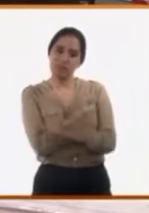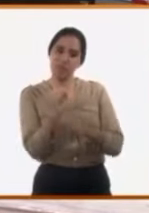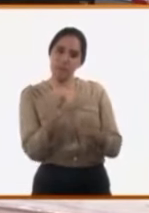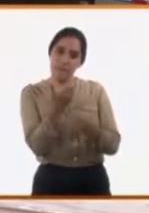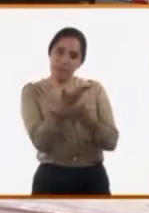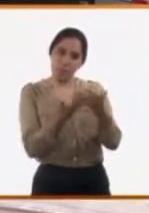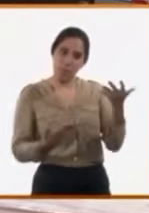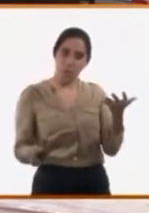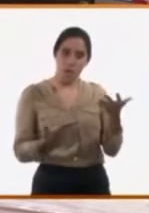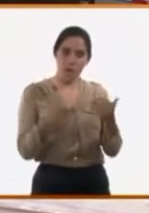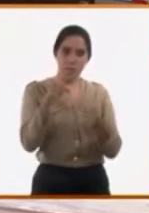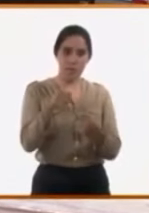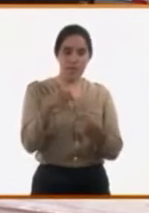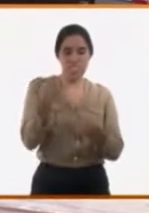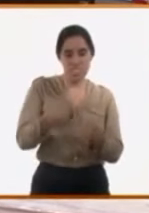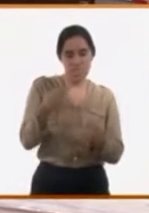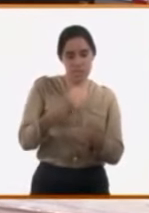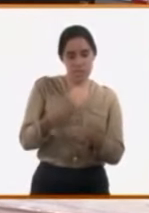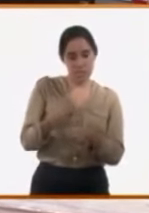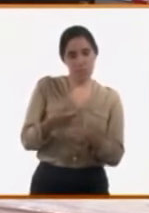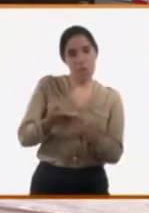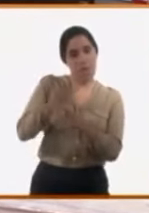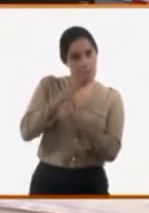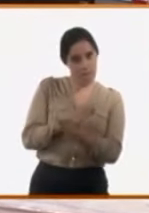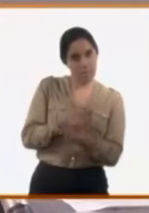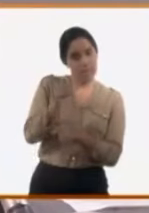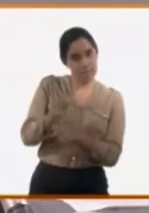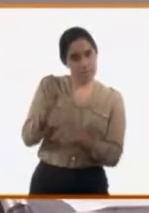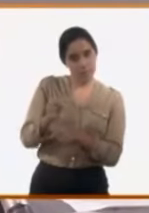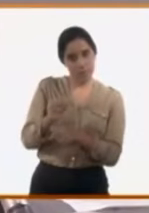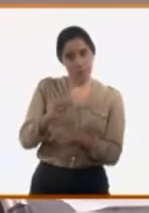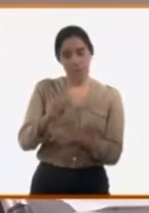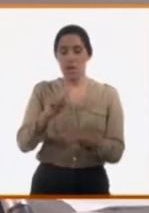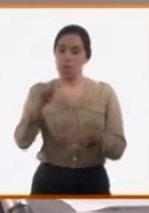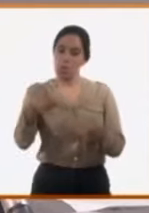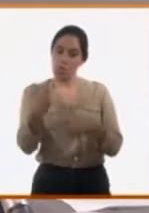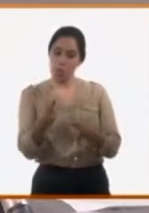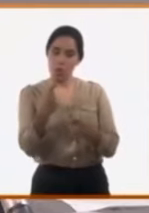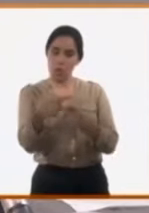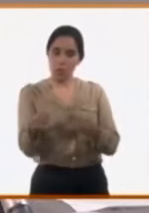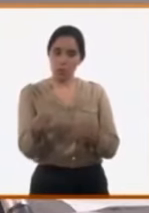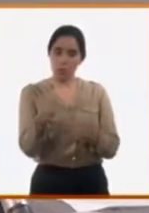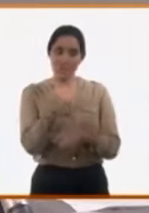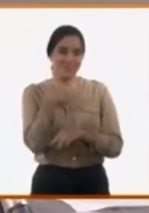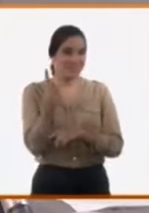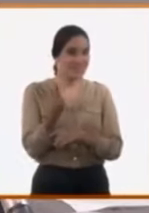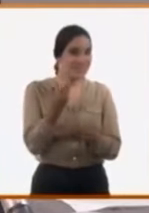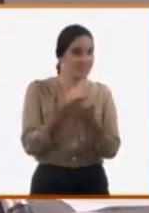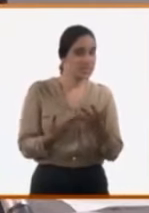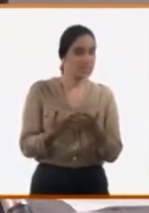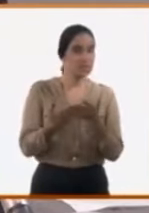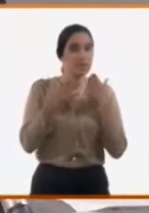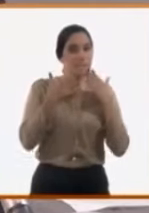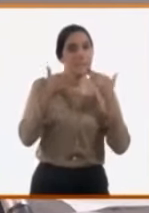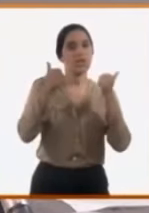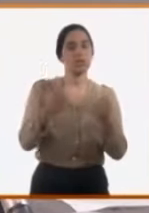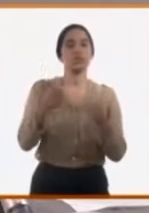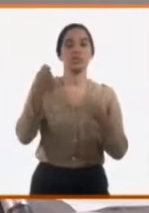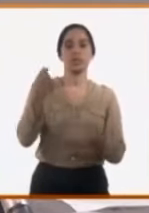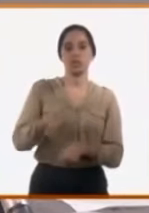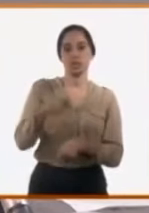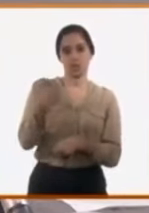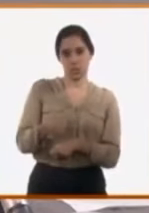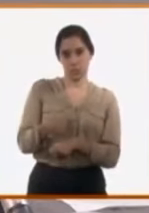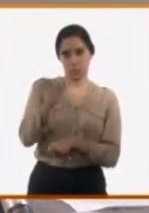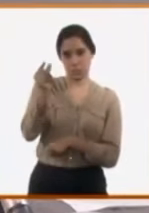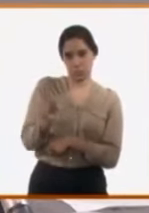derecho de precedencia antes que no aprobó exactamente por eso nosotros decimos que hay un principio que no haba mencionado todavía que se llama el de mejor derecho primero